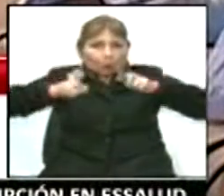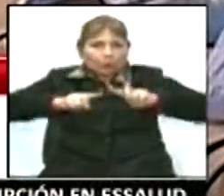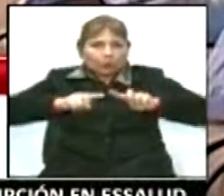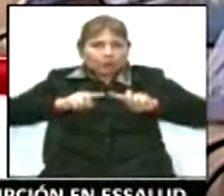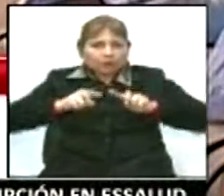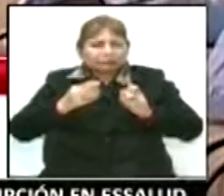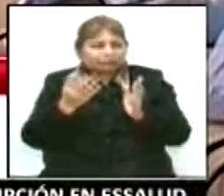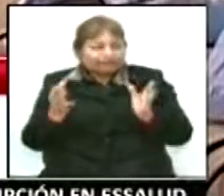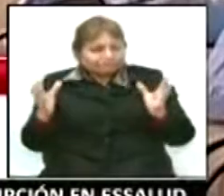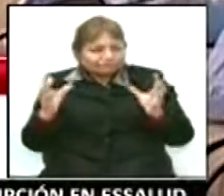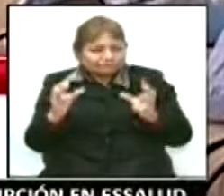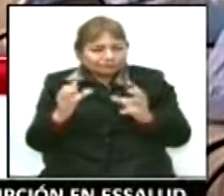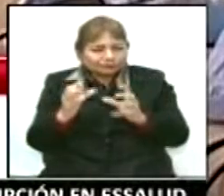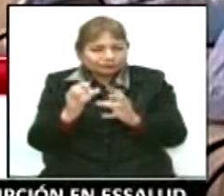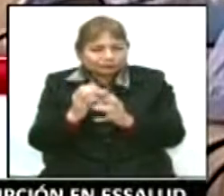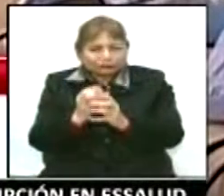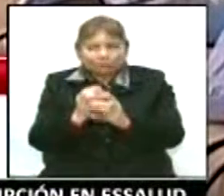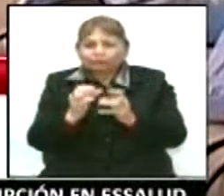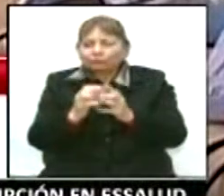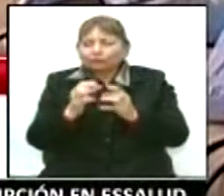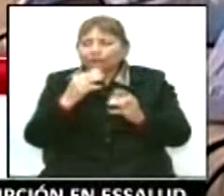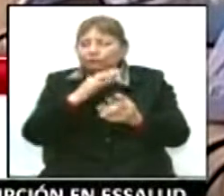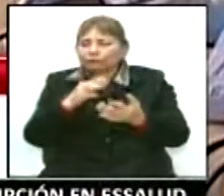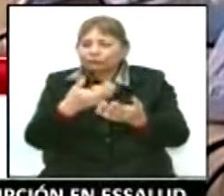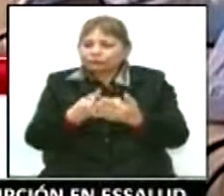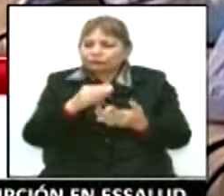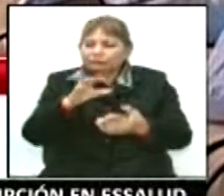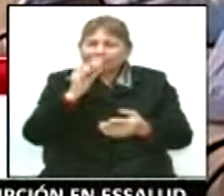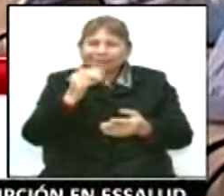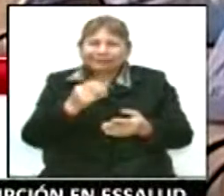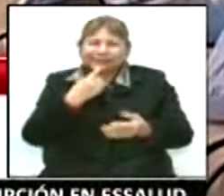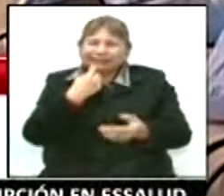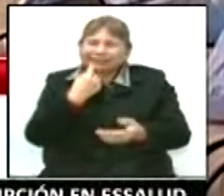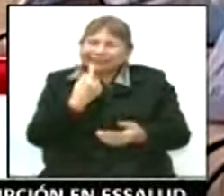es hacer una sesión conjunta con Constitución, y no encontremos dictámenes